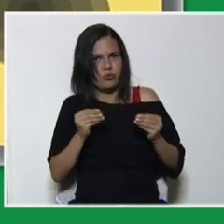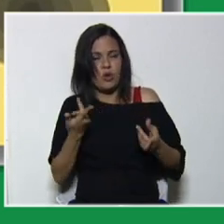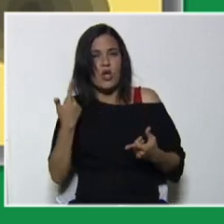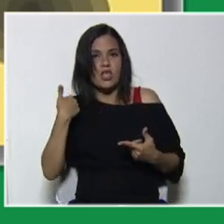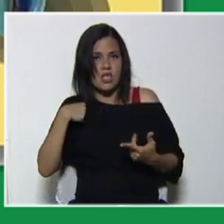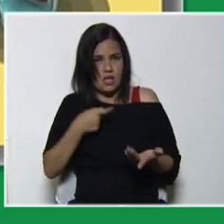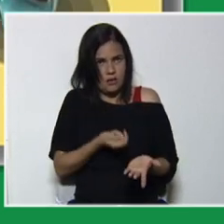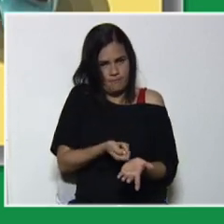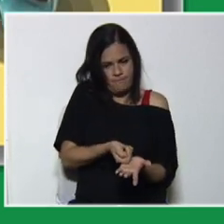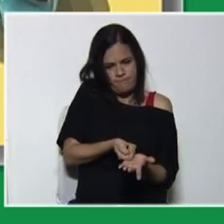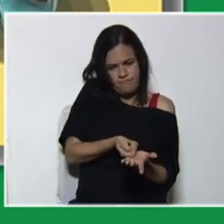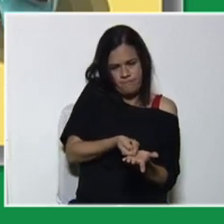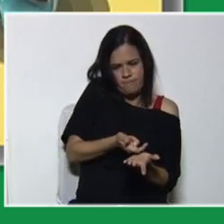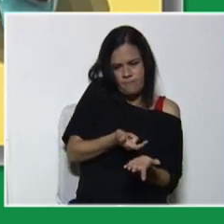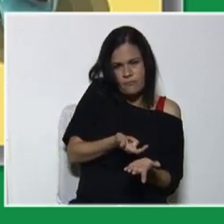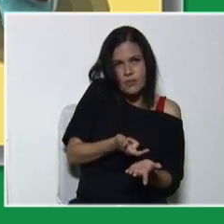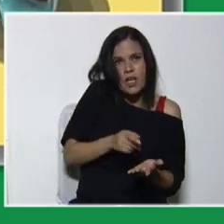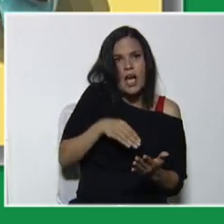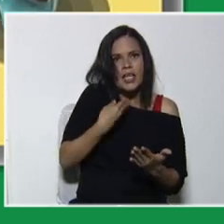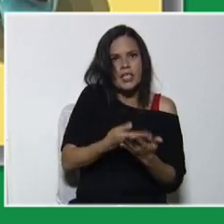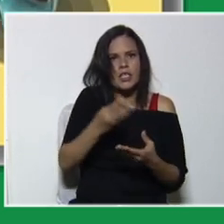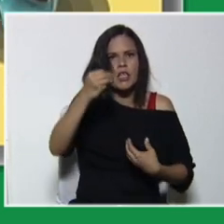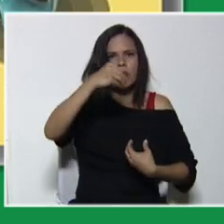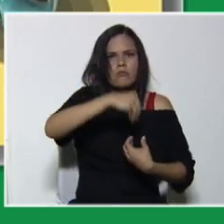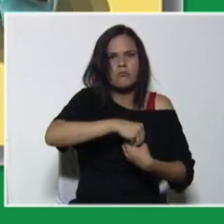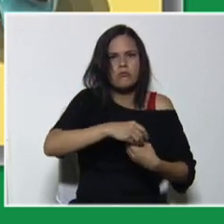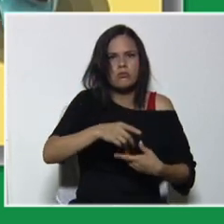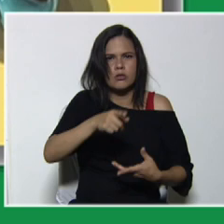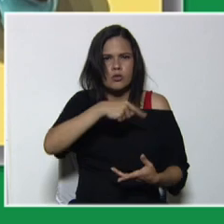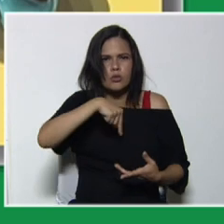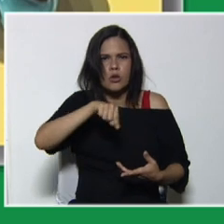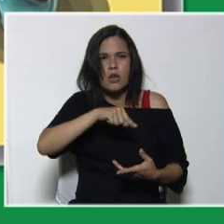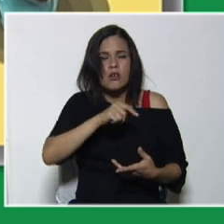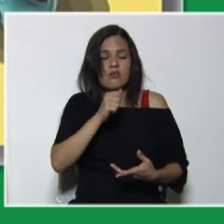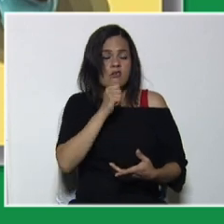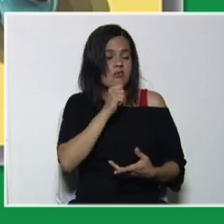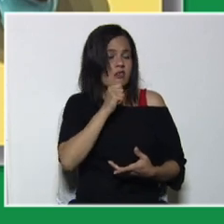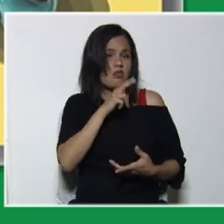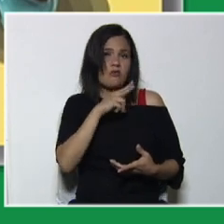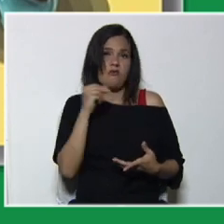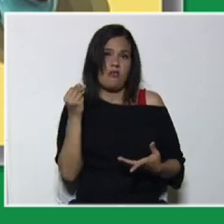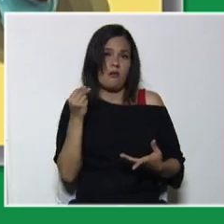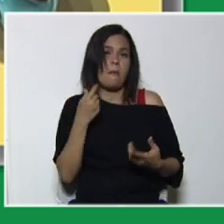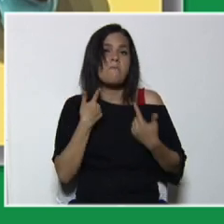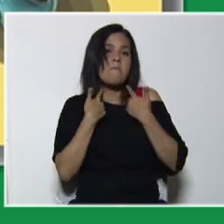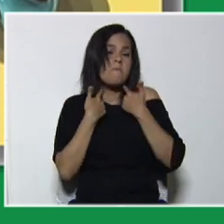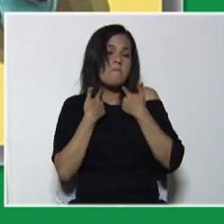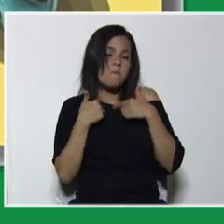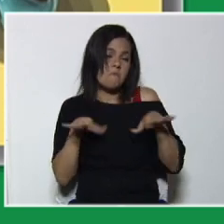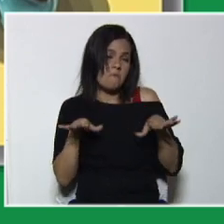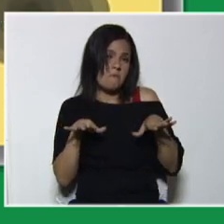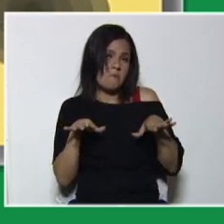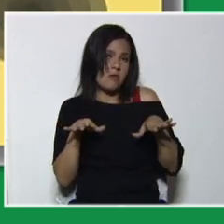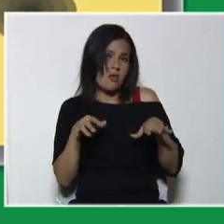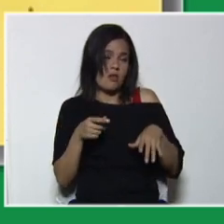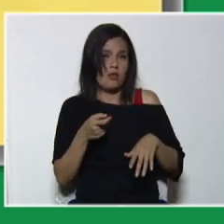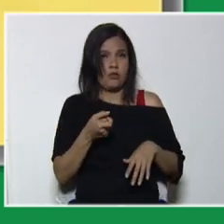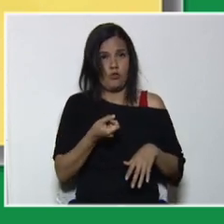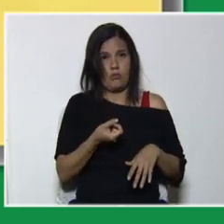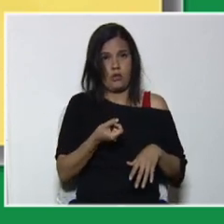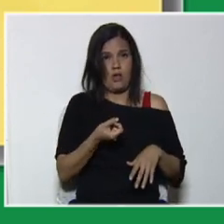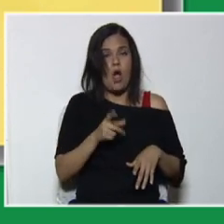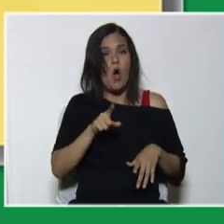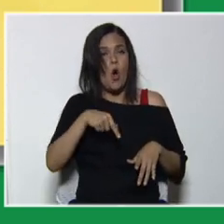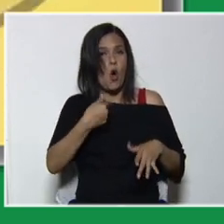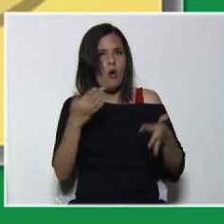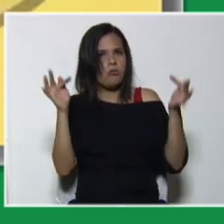lanzar las metras hasta caer dentro del hueco. Quien no lo logre pierde su metra. Otra